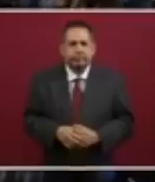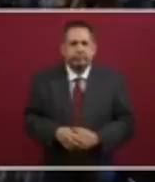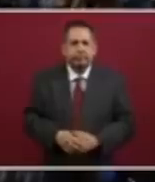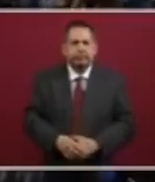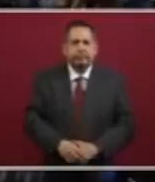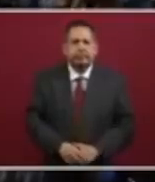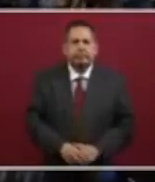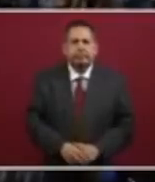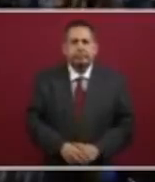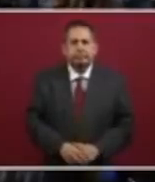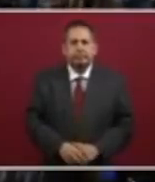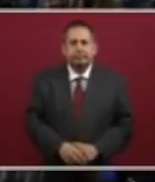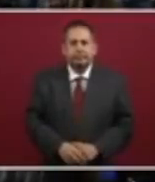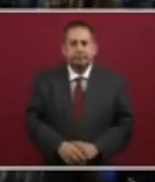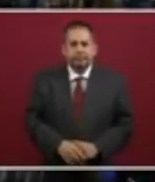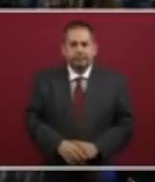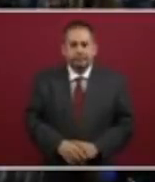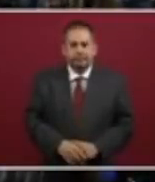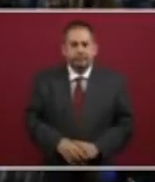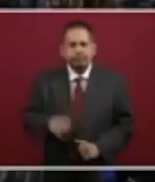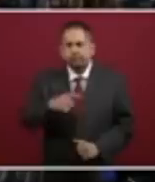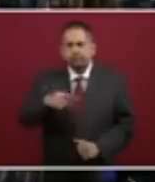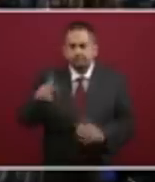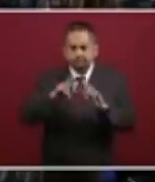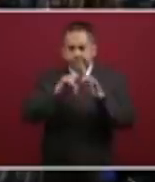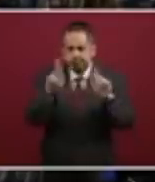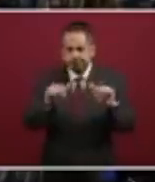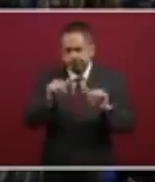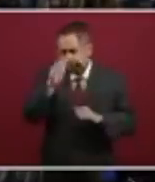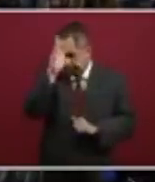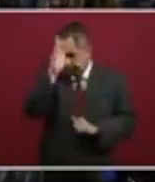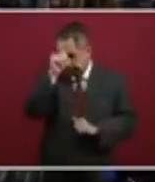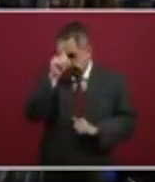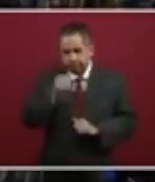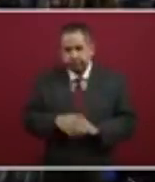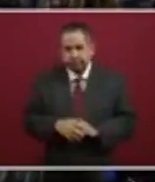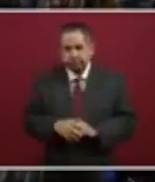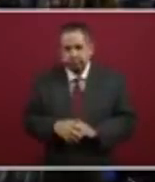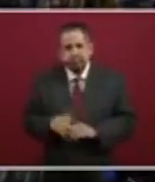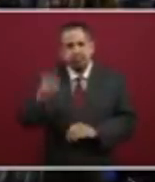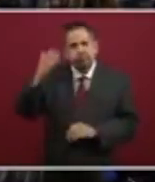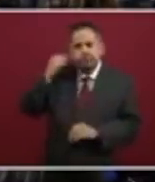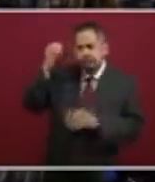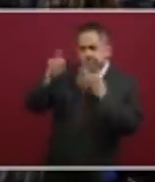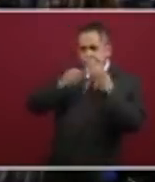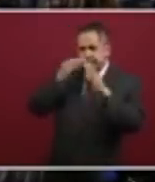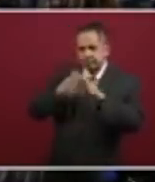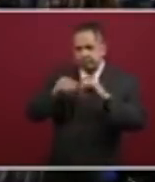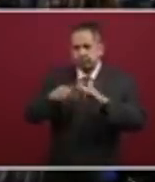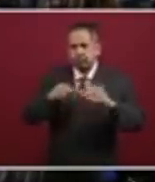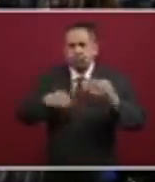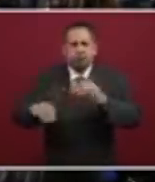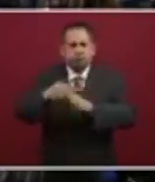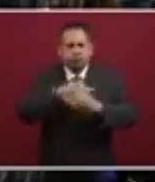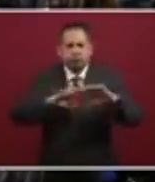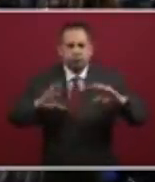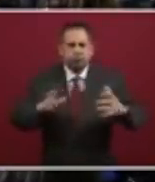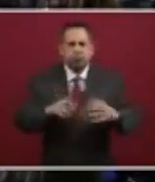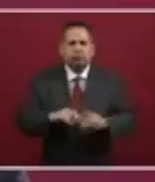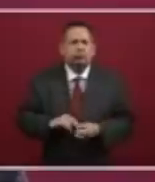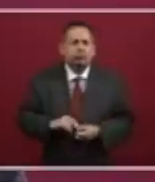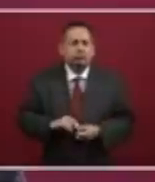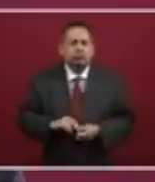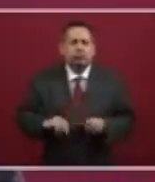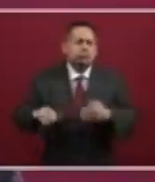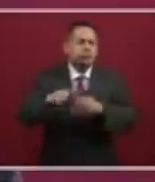narcotráfico? Acuerdo de paz. Los que había promovido en la campaña. Con todos. Es